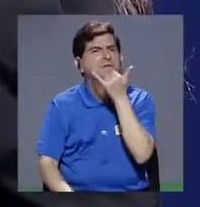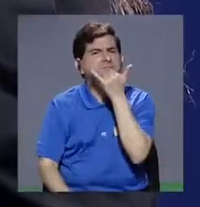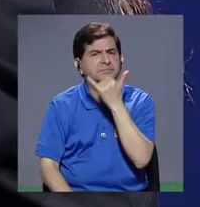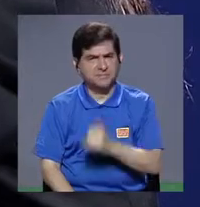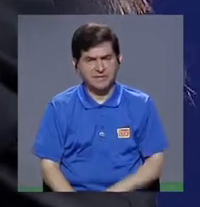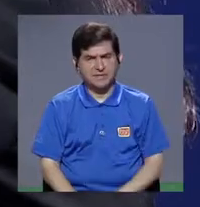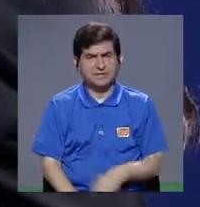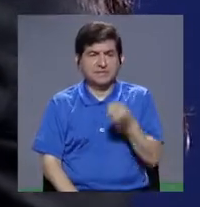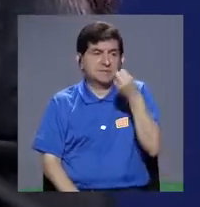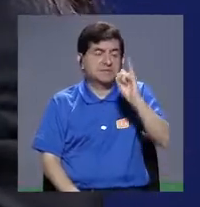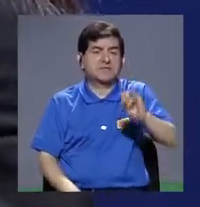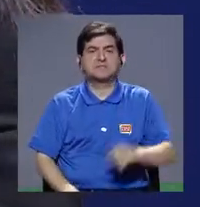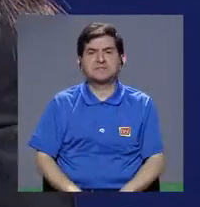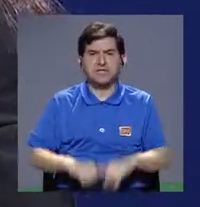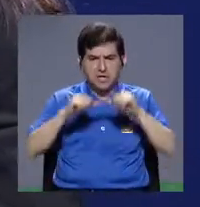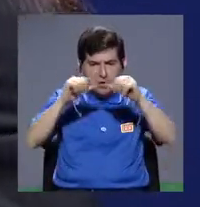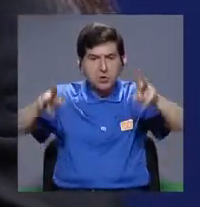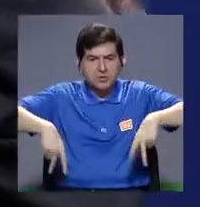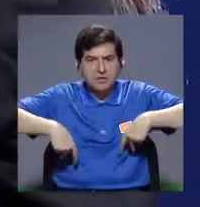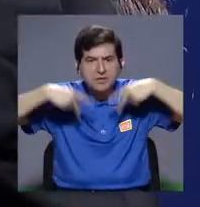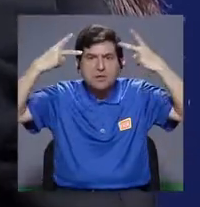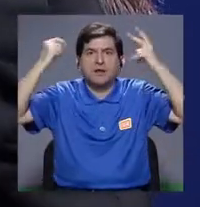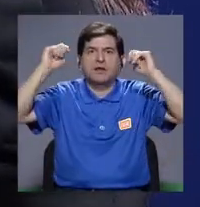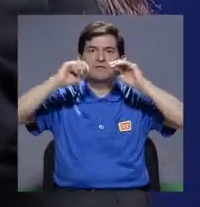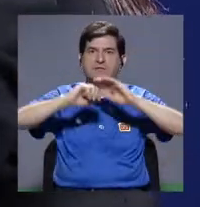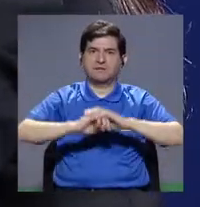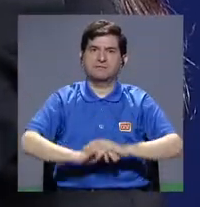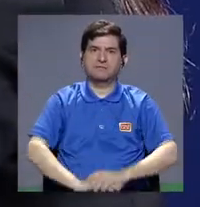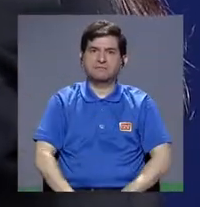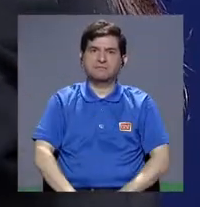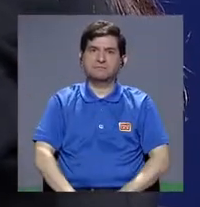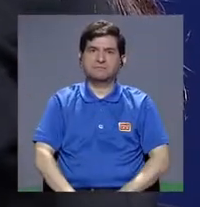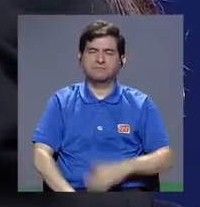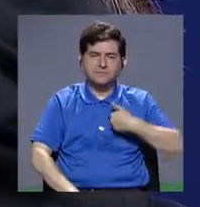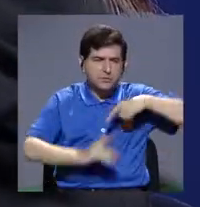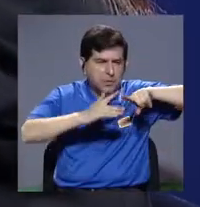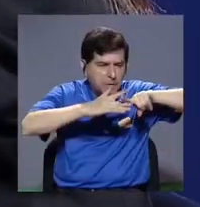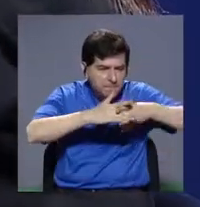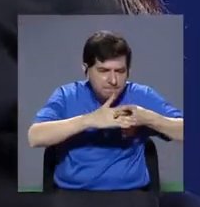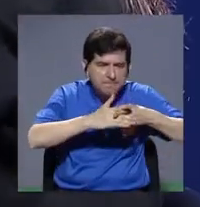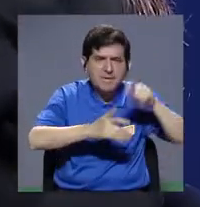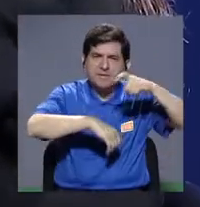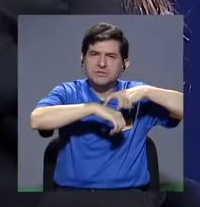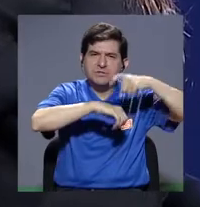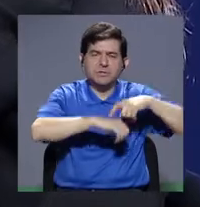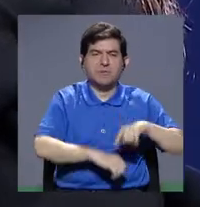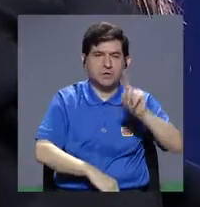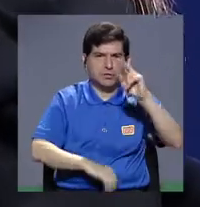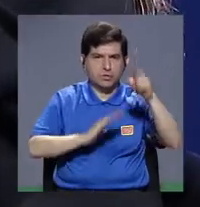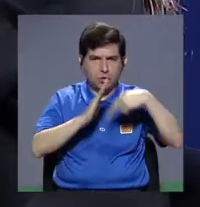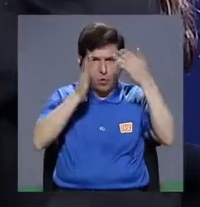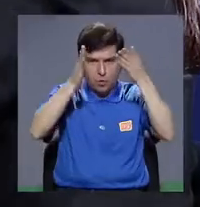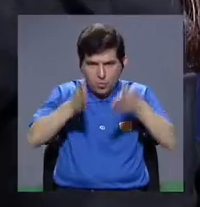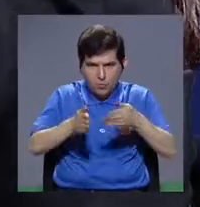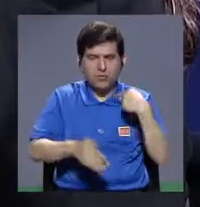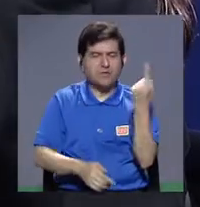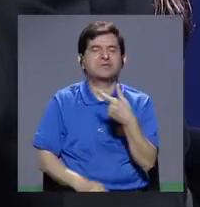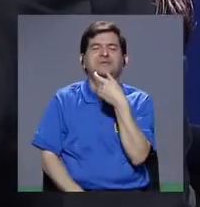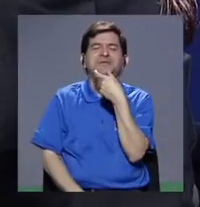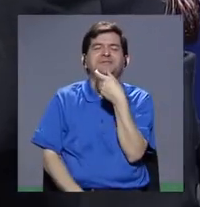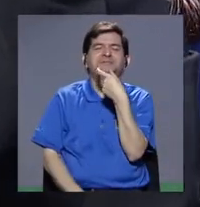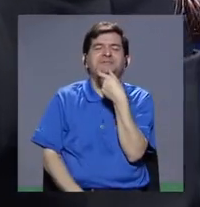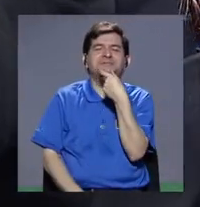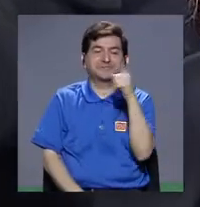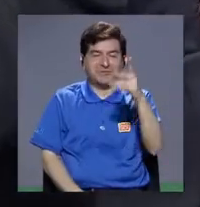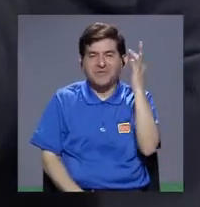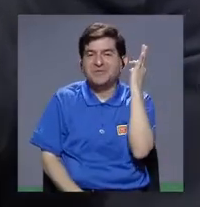bueno qué pasaba si todavía se vivía más entonces empiezo yo a generar un personaje que siempre se